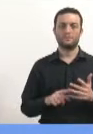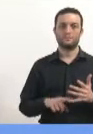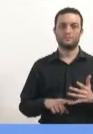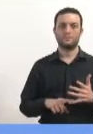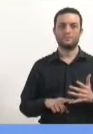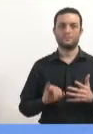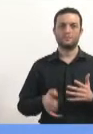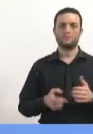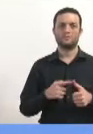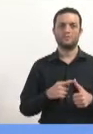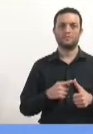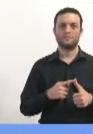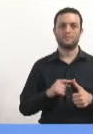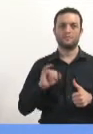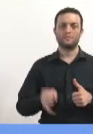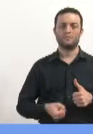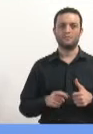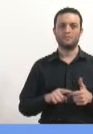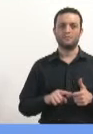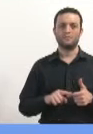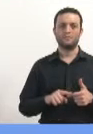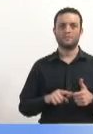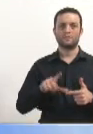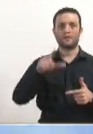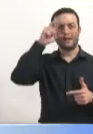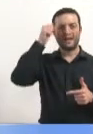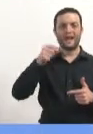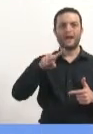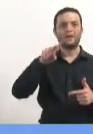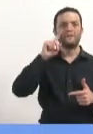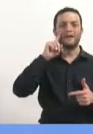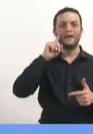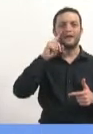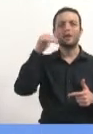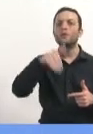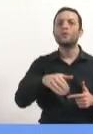y afirmativo cual era afirmativo senador le había y su voto